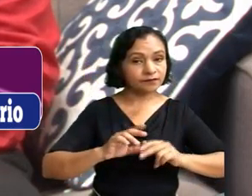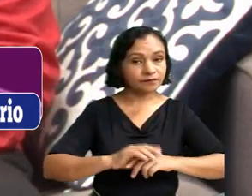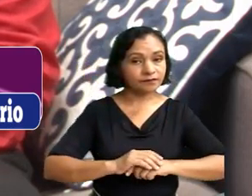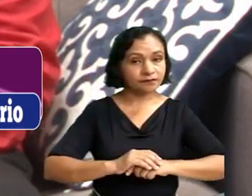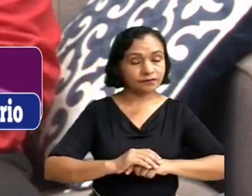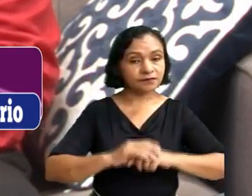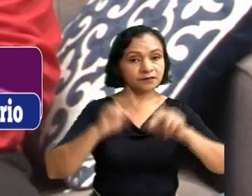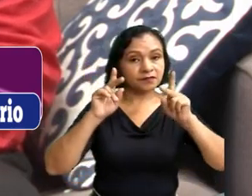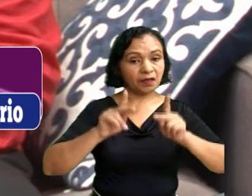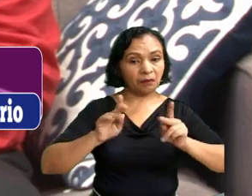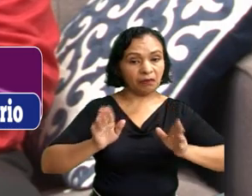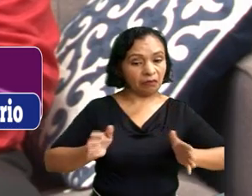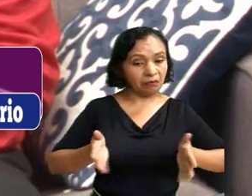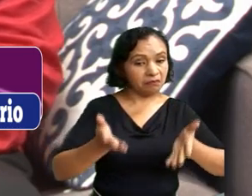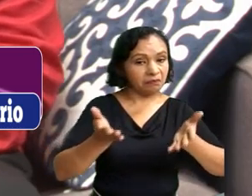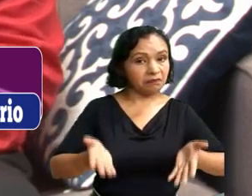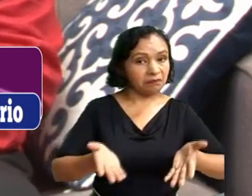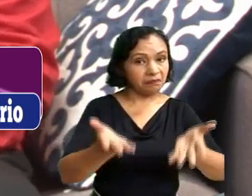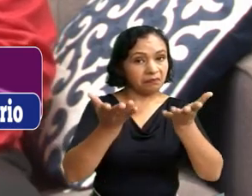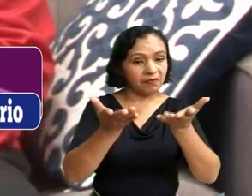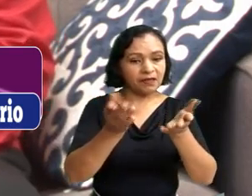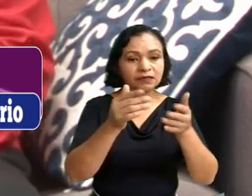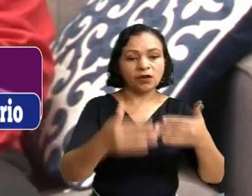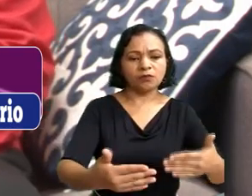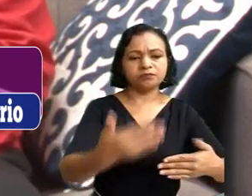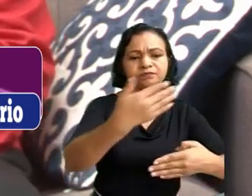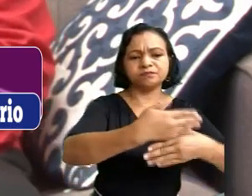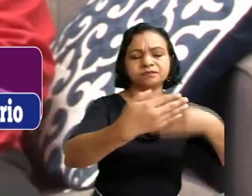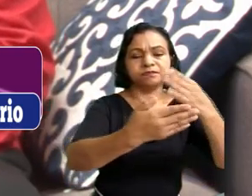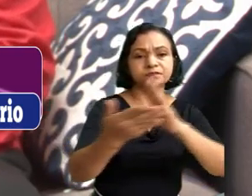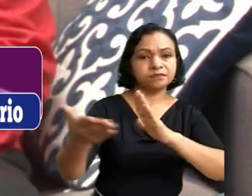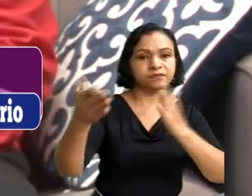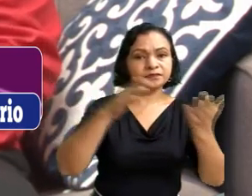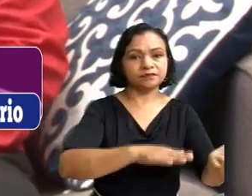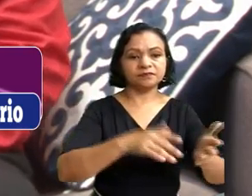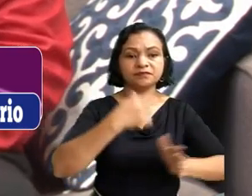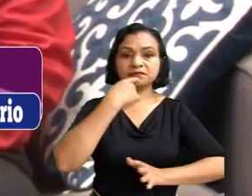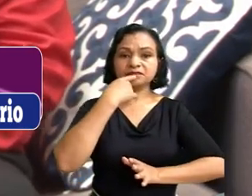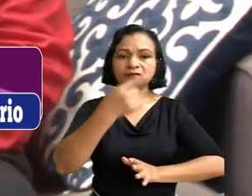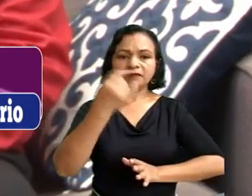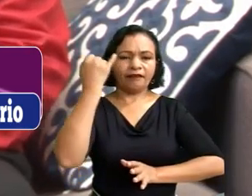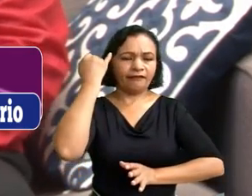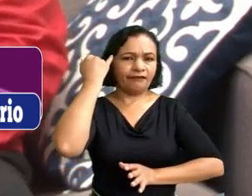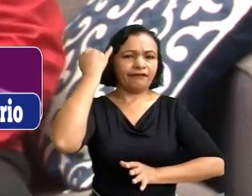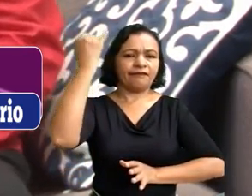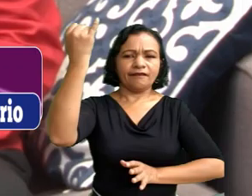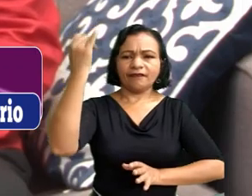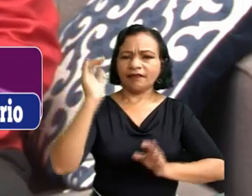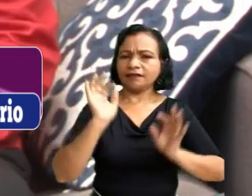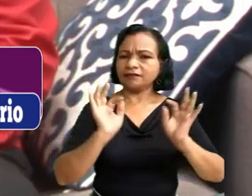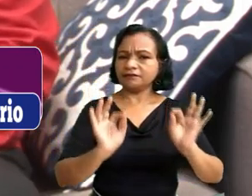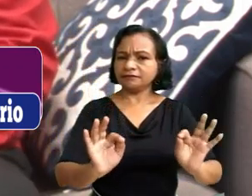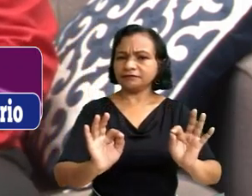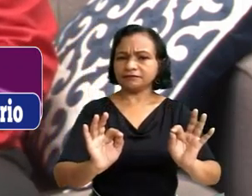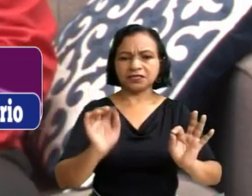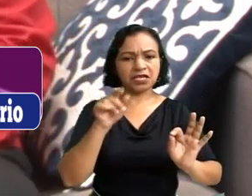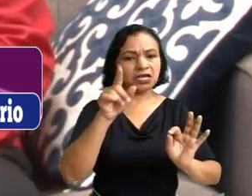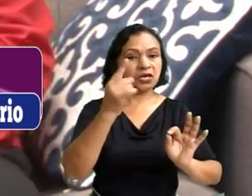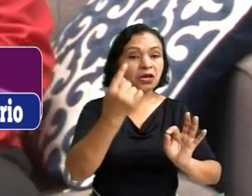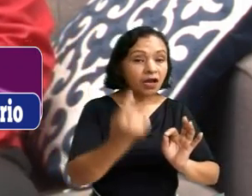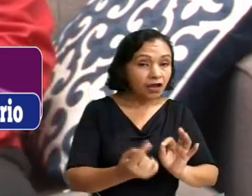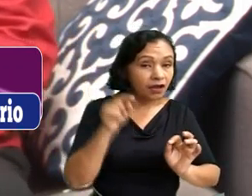nos alentaron los tranques de la muerte los que dijeron que era una idea genial esos no están